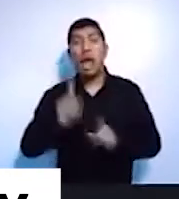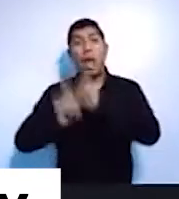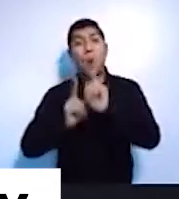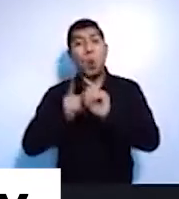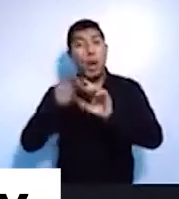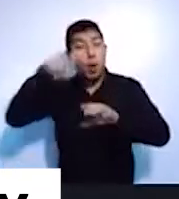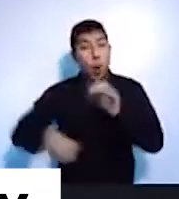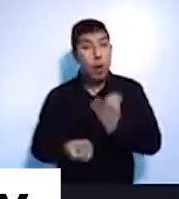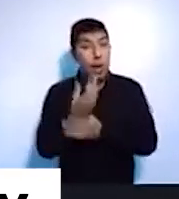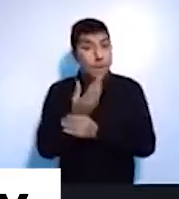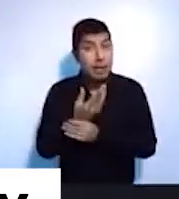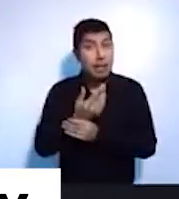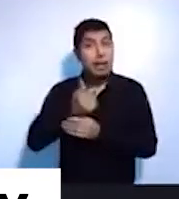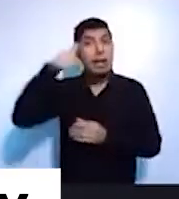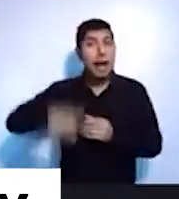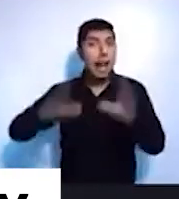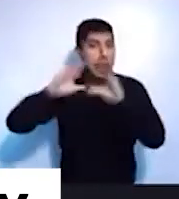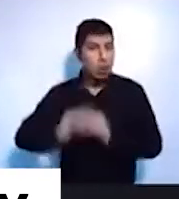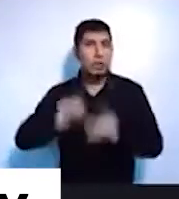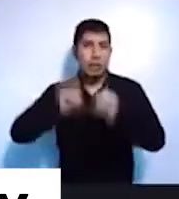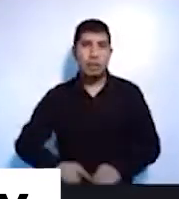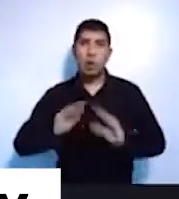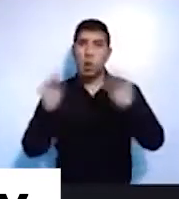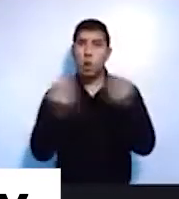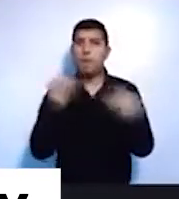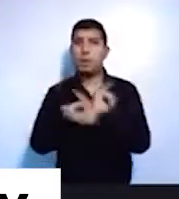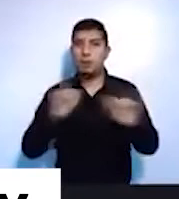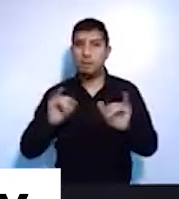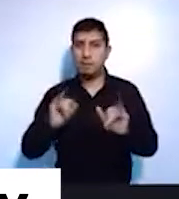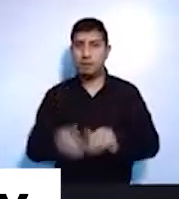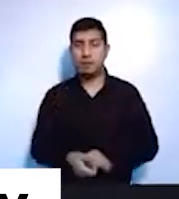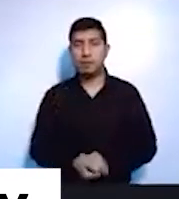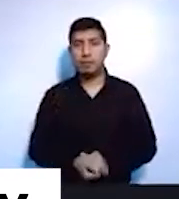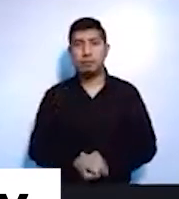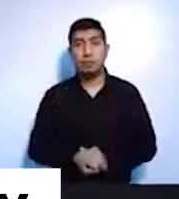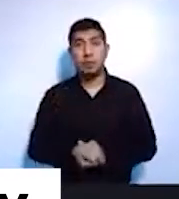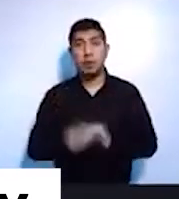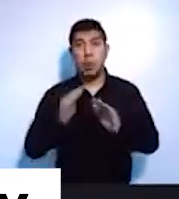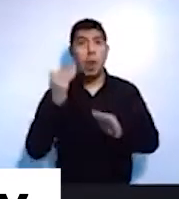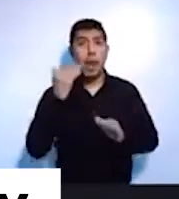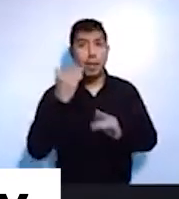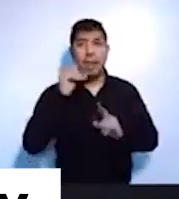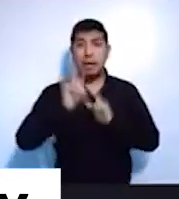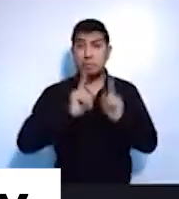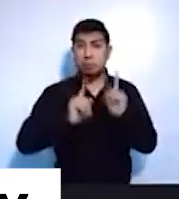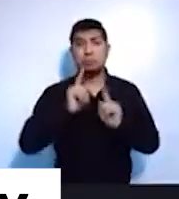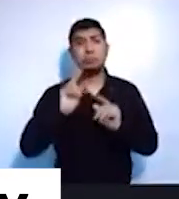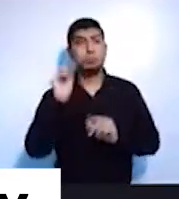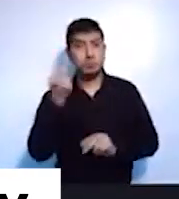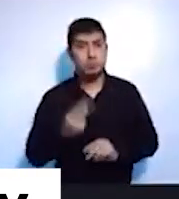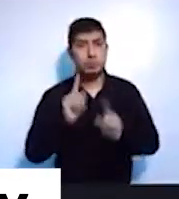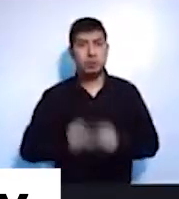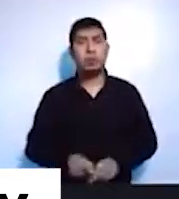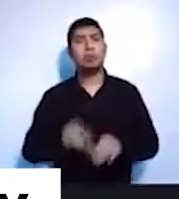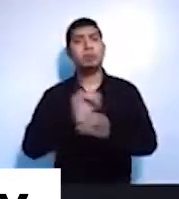mañana, y ahora completamos esa información con la que se han presentado en el transcurso de la tarde.